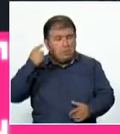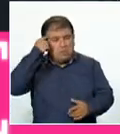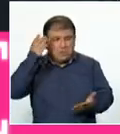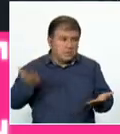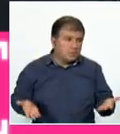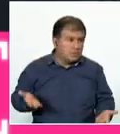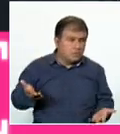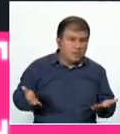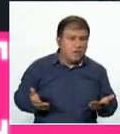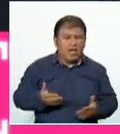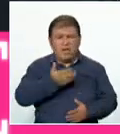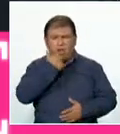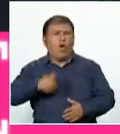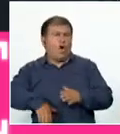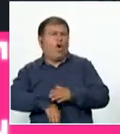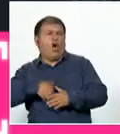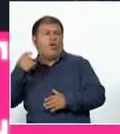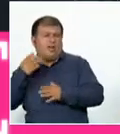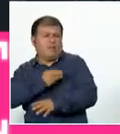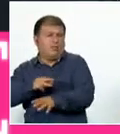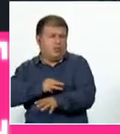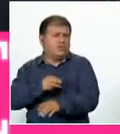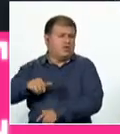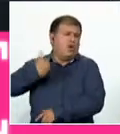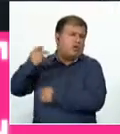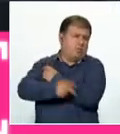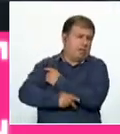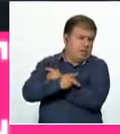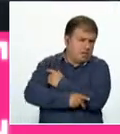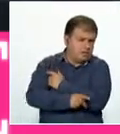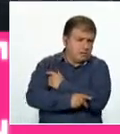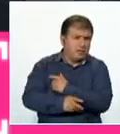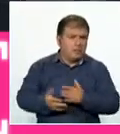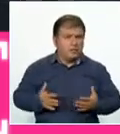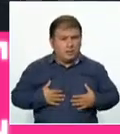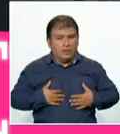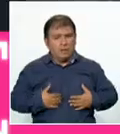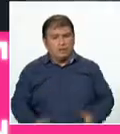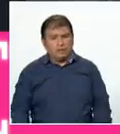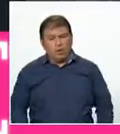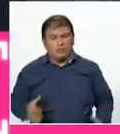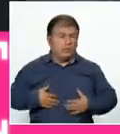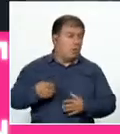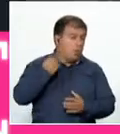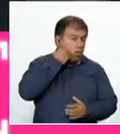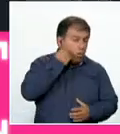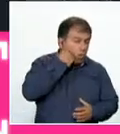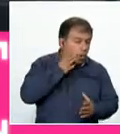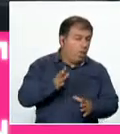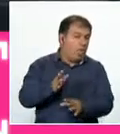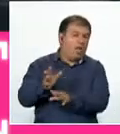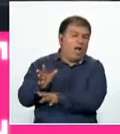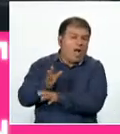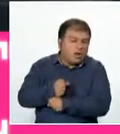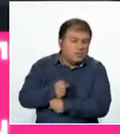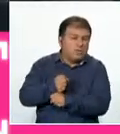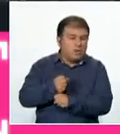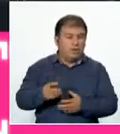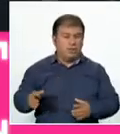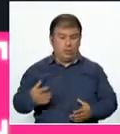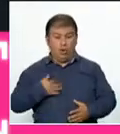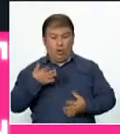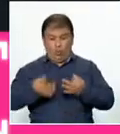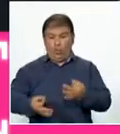que mejor era lo de afuera que lo peruano. Vivíamos como unos tontos acomplejados. Como